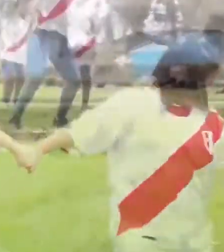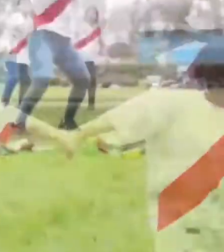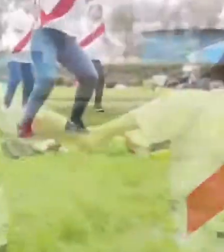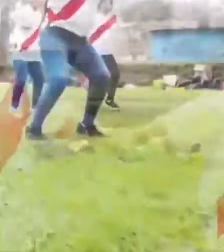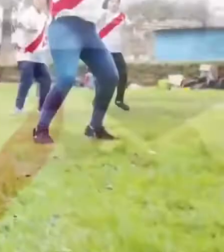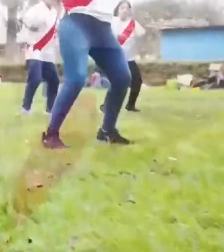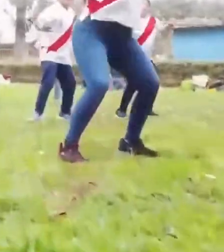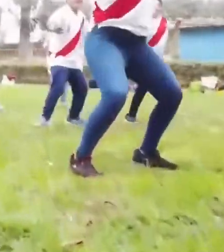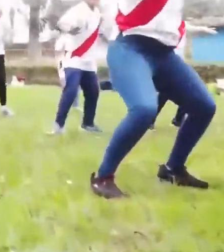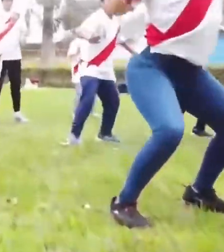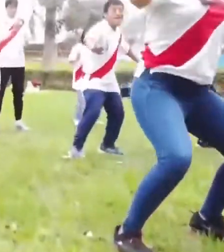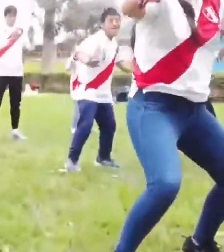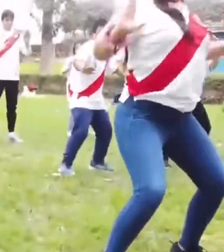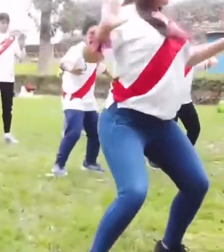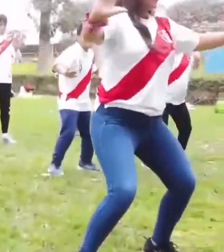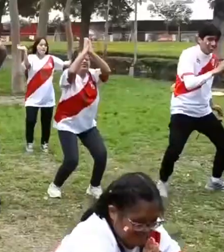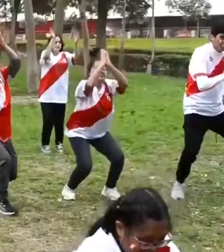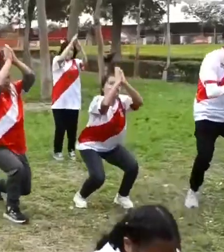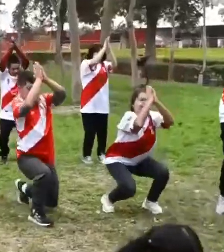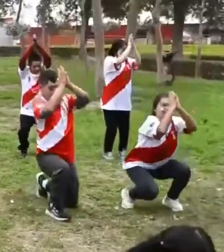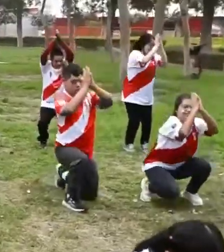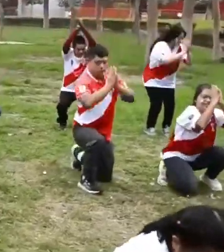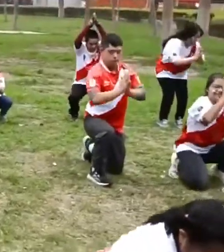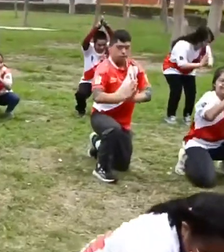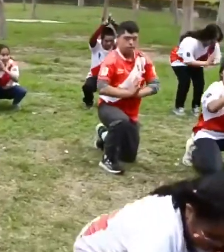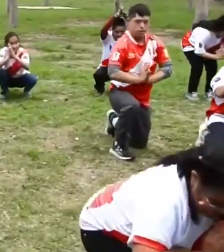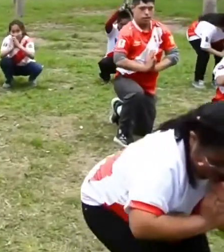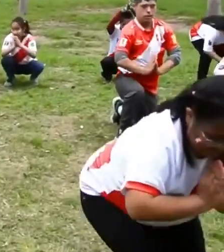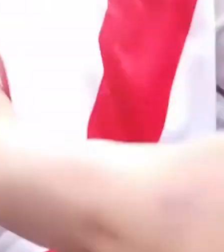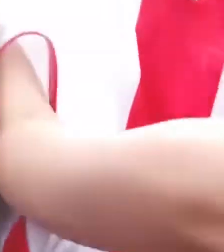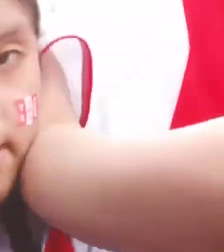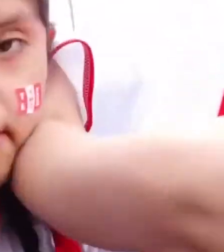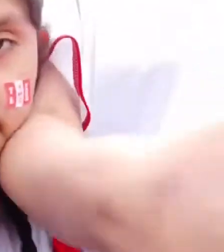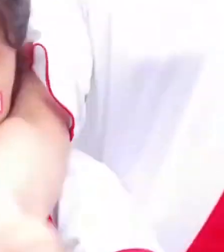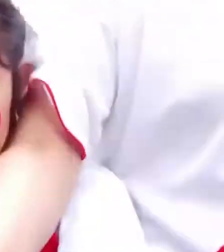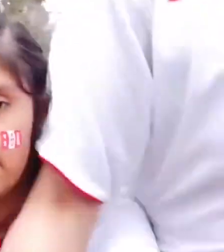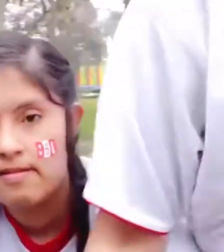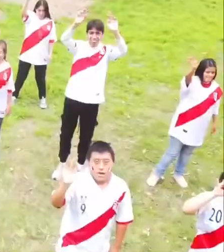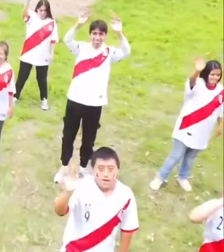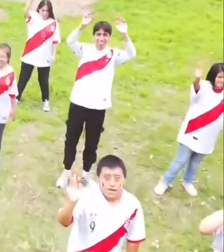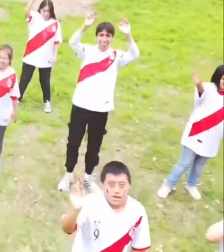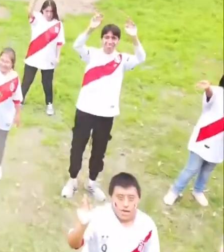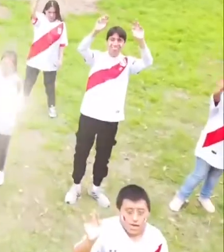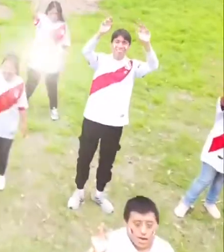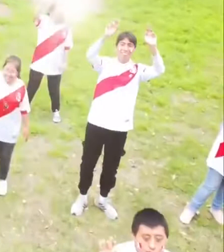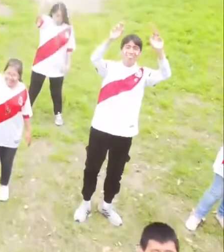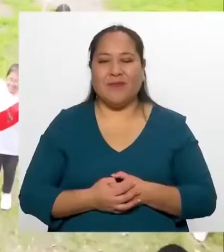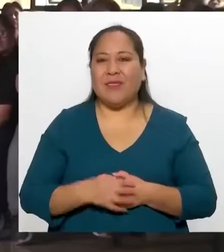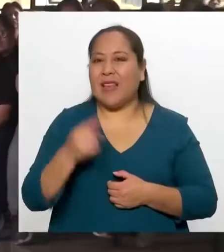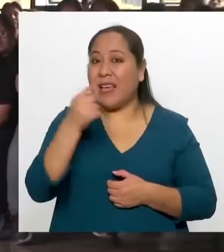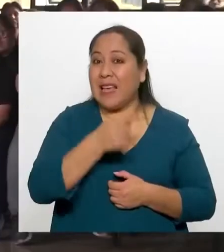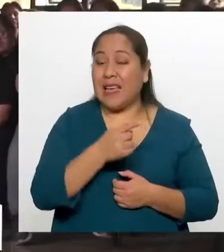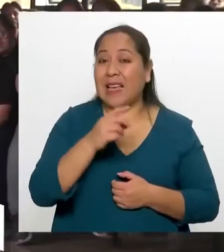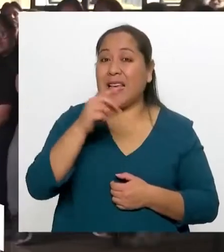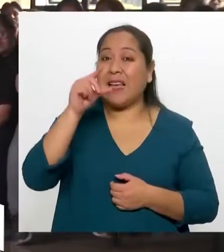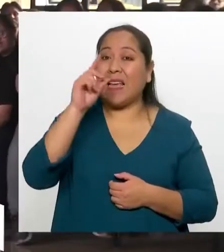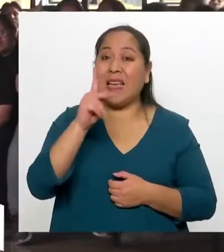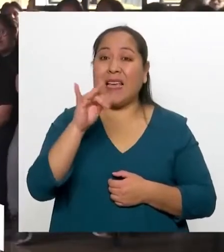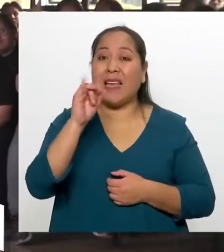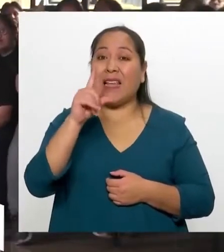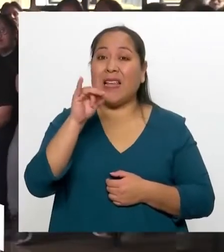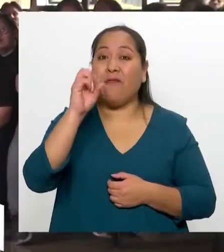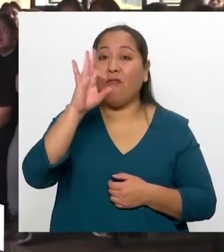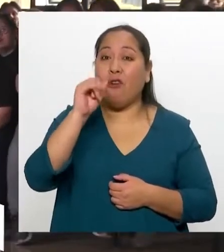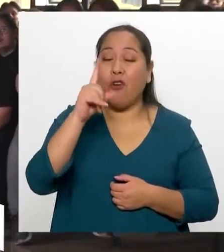Somos la raza más pura y el mundo lo dice. Una vela se enciende, chorita bendice. Takiri Folk